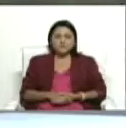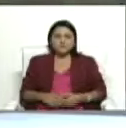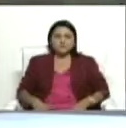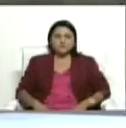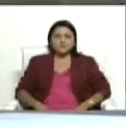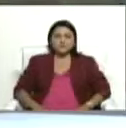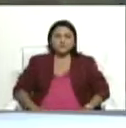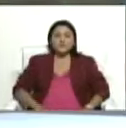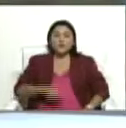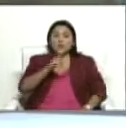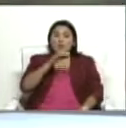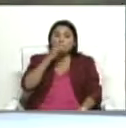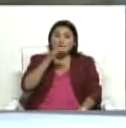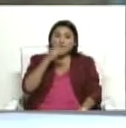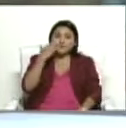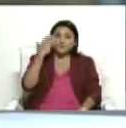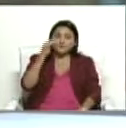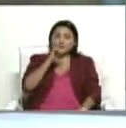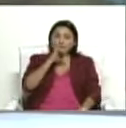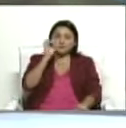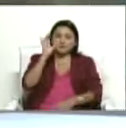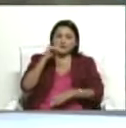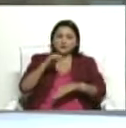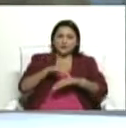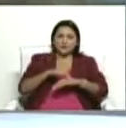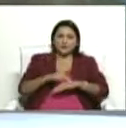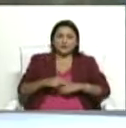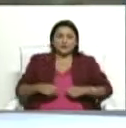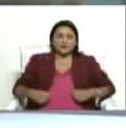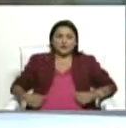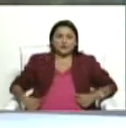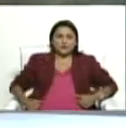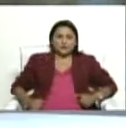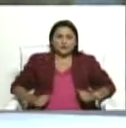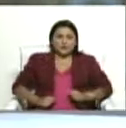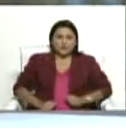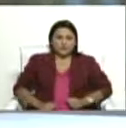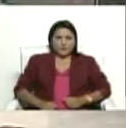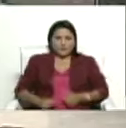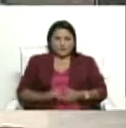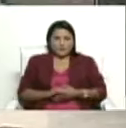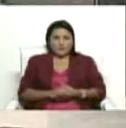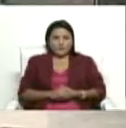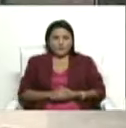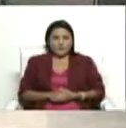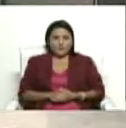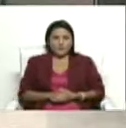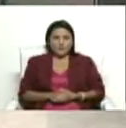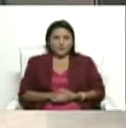Una de la tarde nos vamos al Palacio Federal Legislativo. En el lugar se encuentra nuestra compañera Mariana Mata Dugarte.